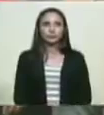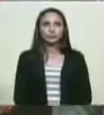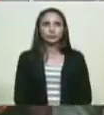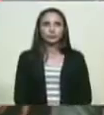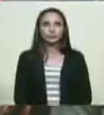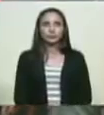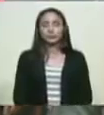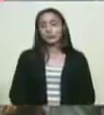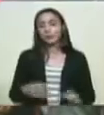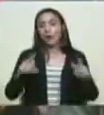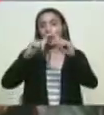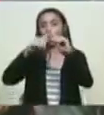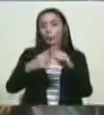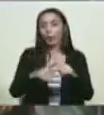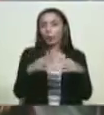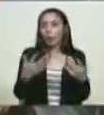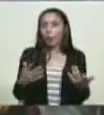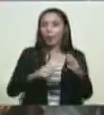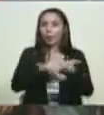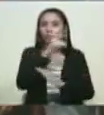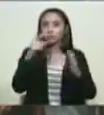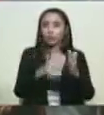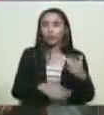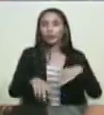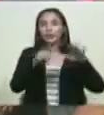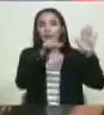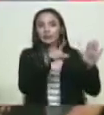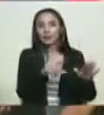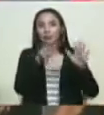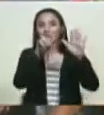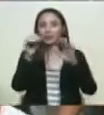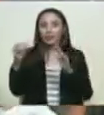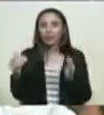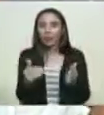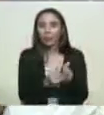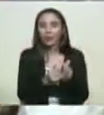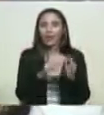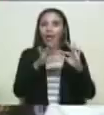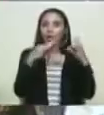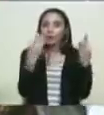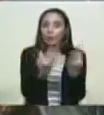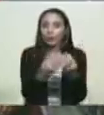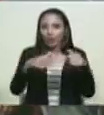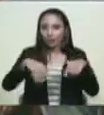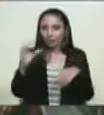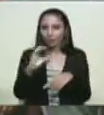Para llegar a más de 760.000 hogares de Caracas protegidos